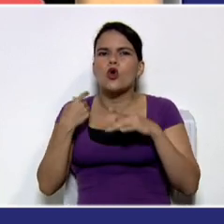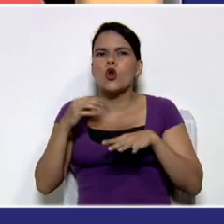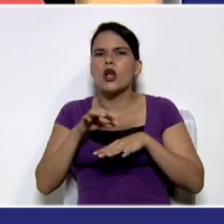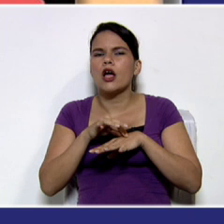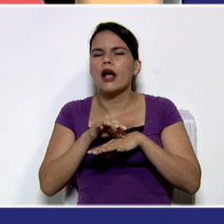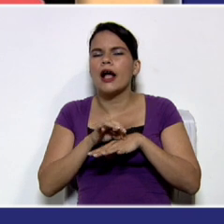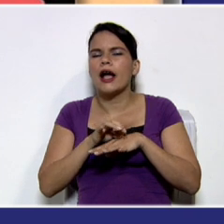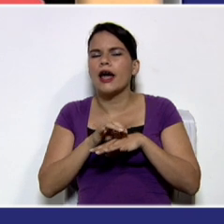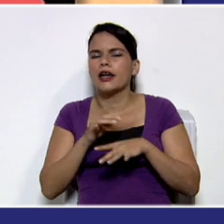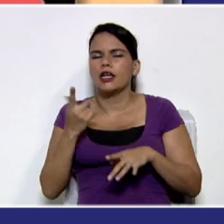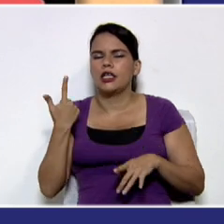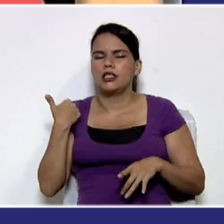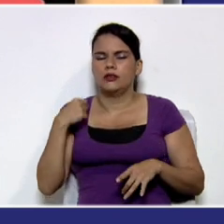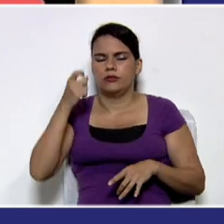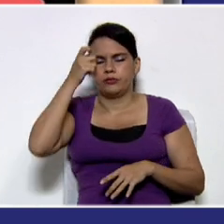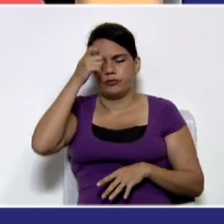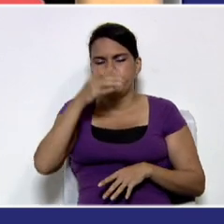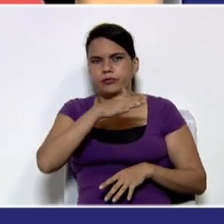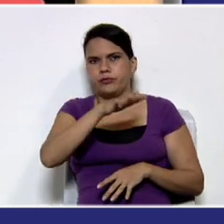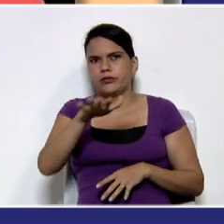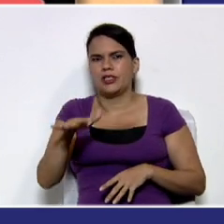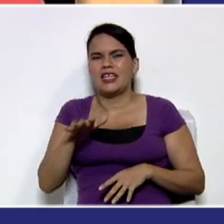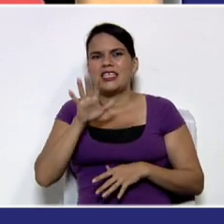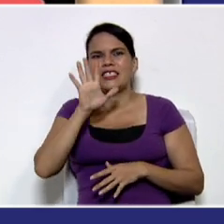población de